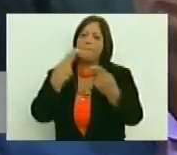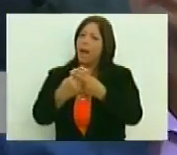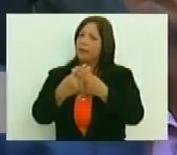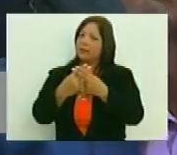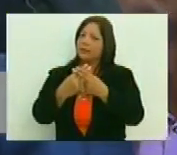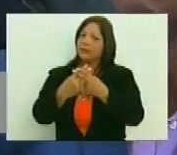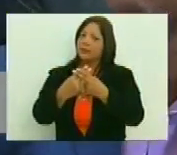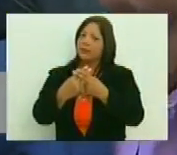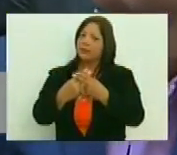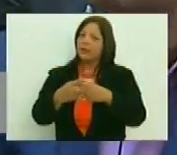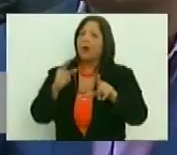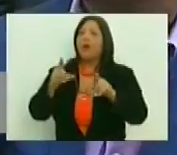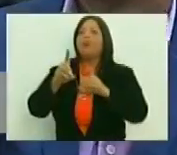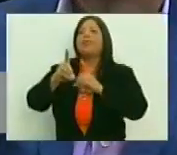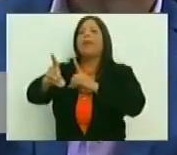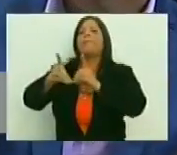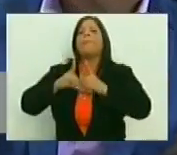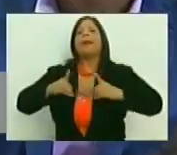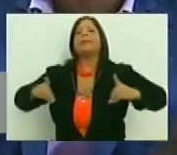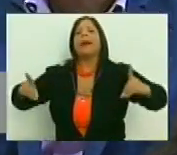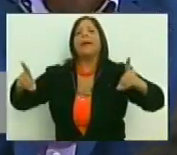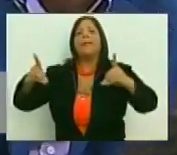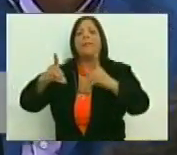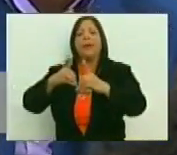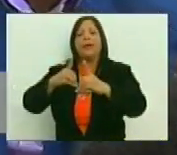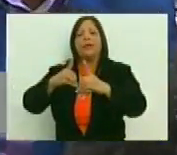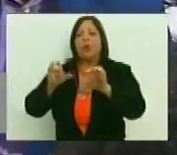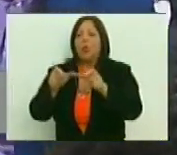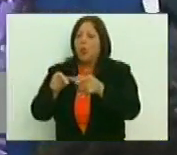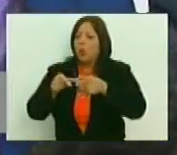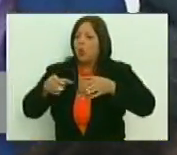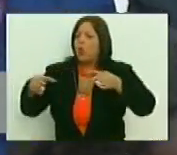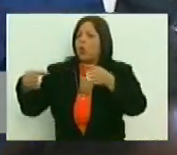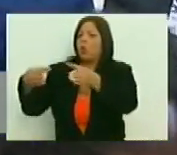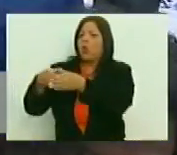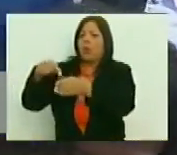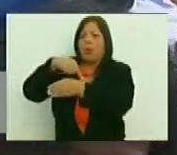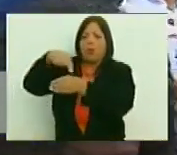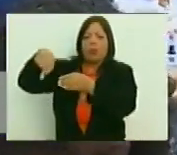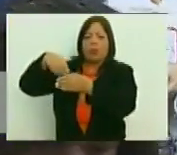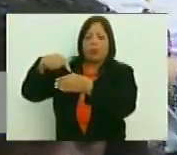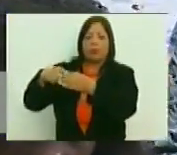considerada como un departamento, un sector o un área